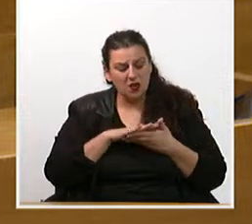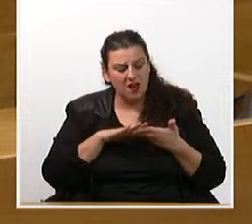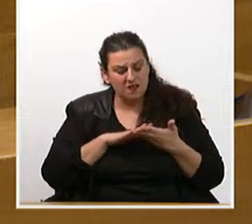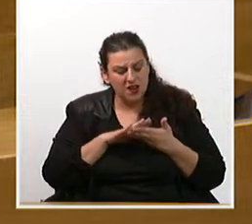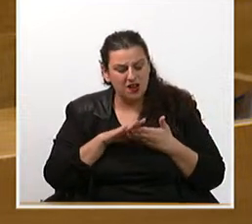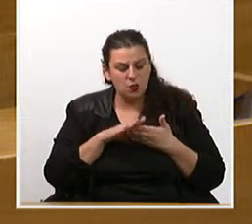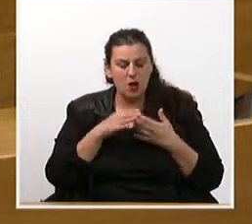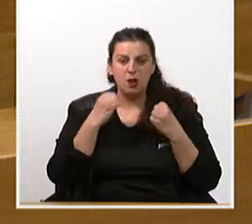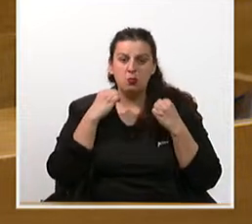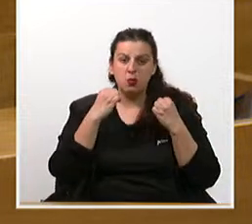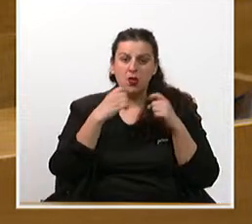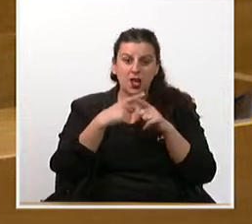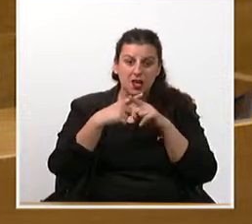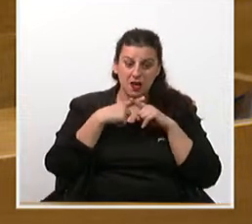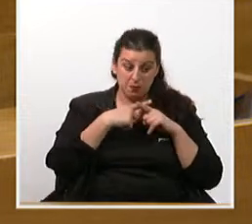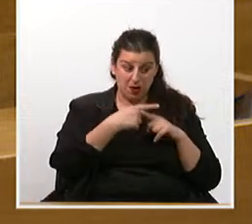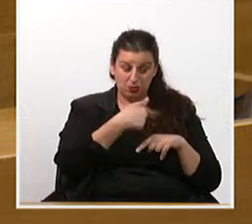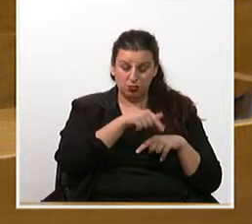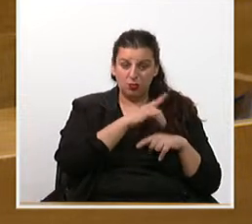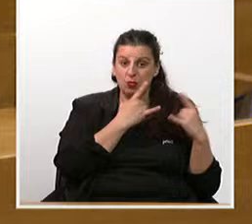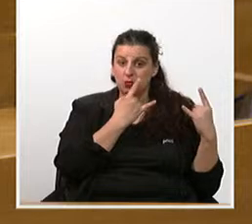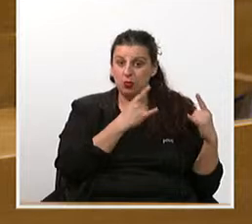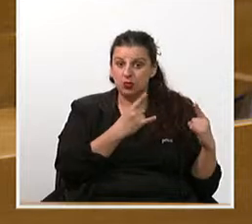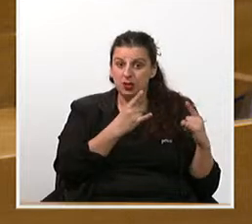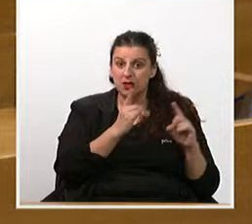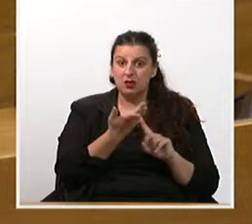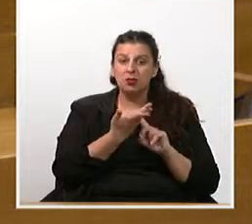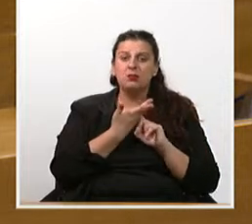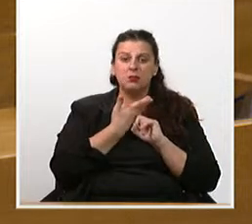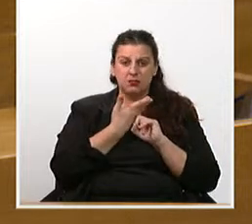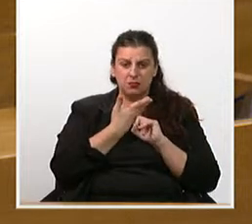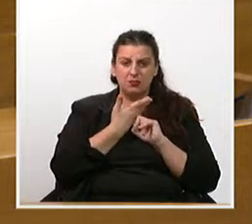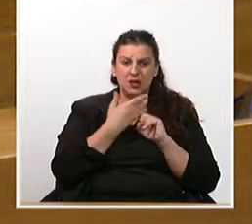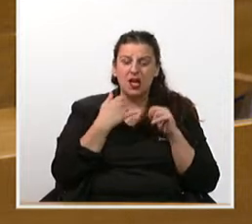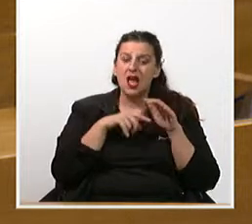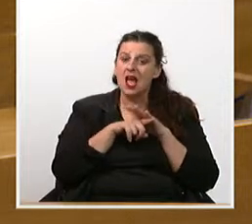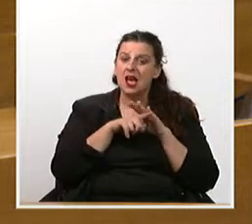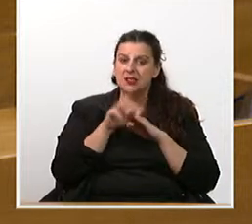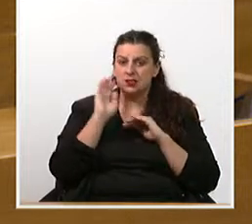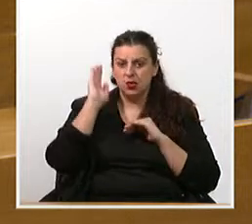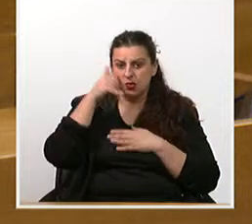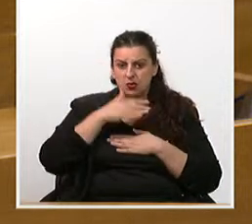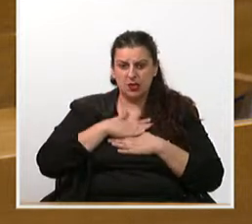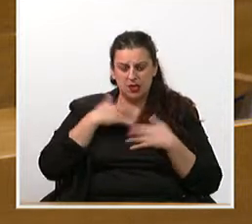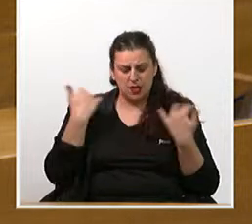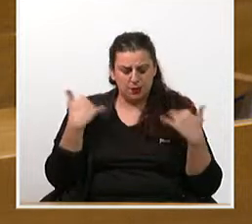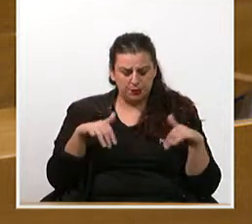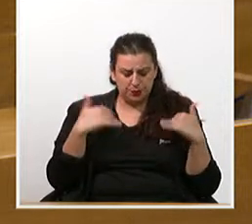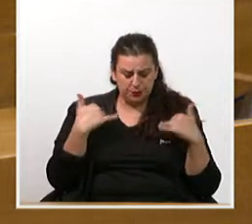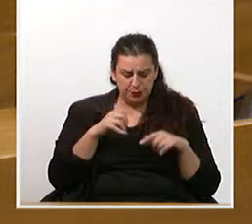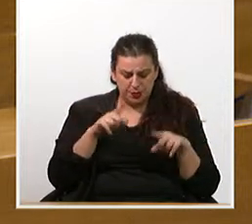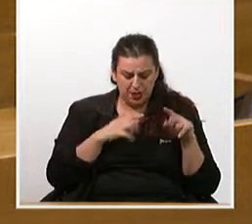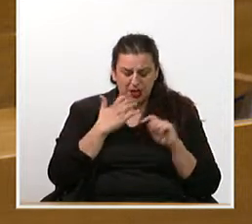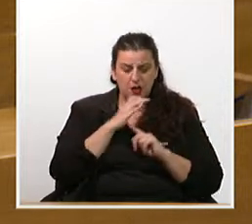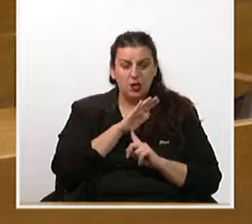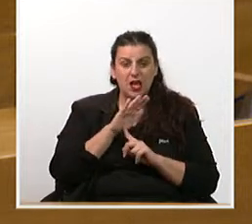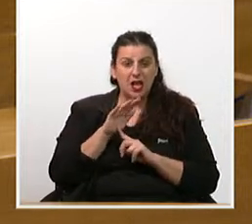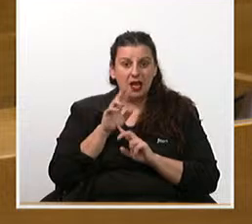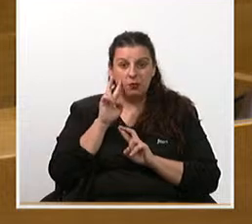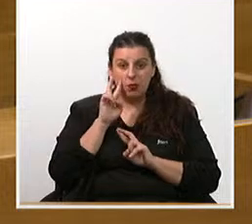poder ocasionó graves perjuicios a la conseller a la gestión de esta consellería y algunos ejemplos bastarán para